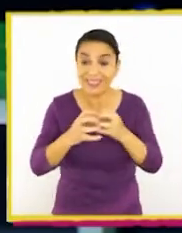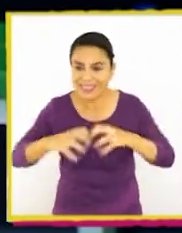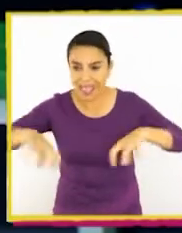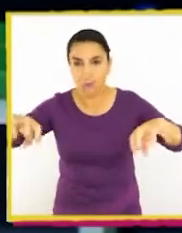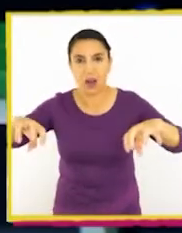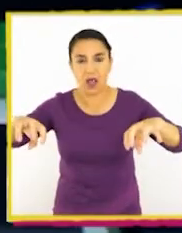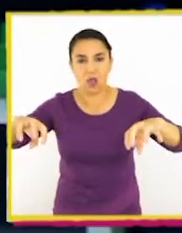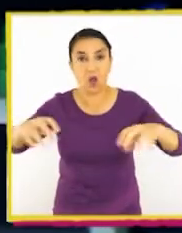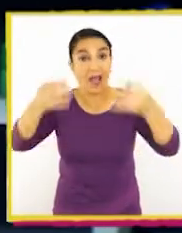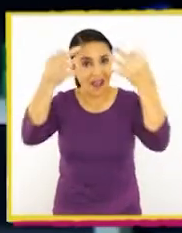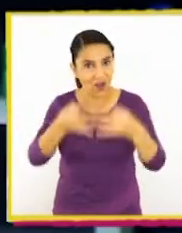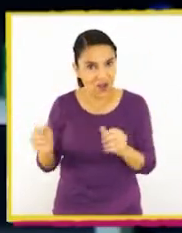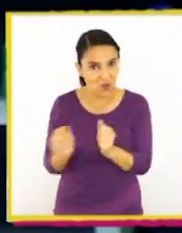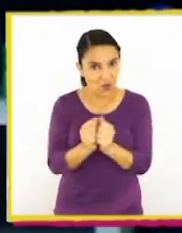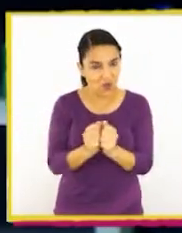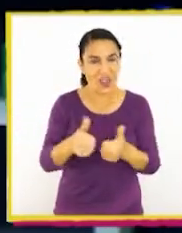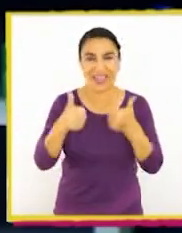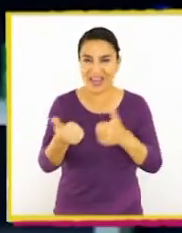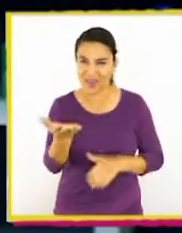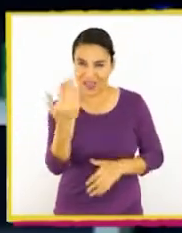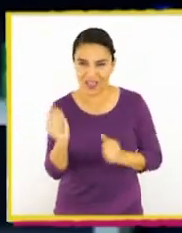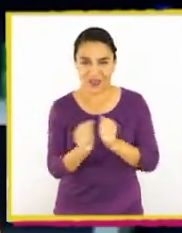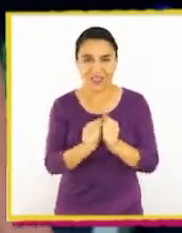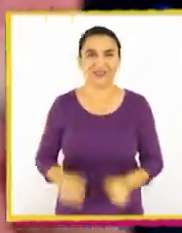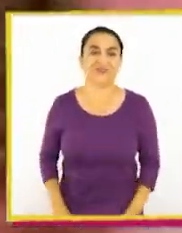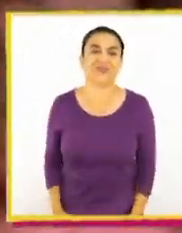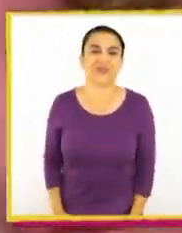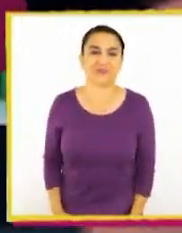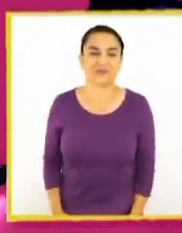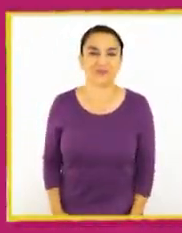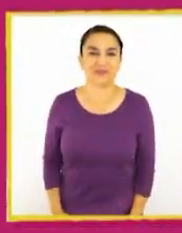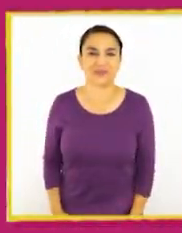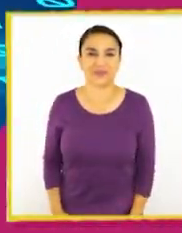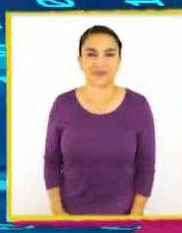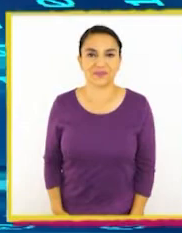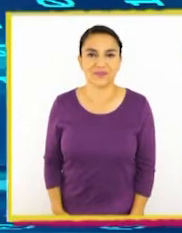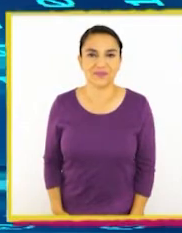¿Y si lo calculamos juntos? ¡Genial! ¡Acompáñenme!